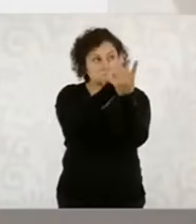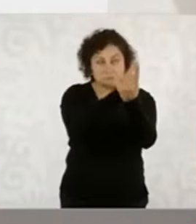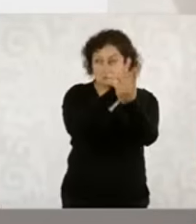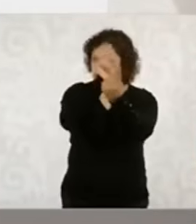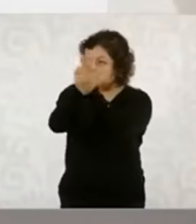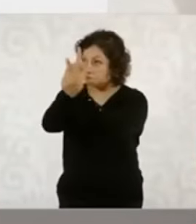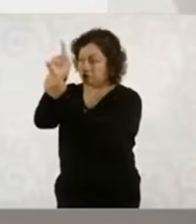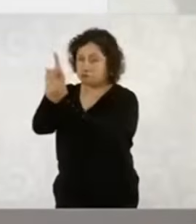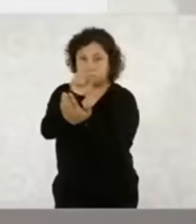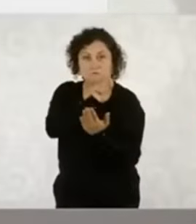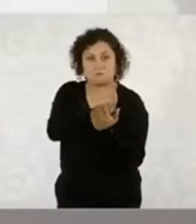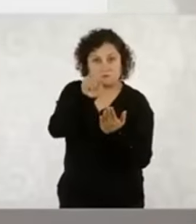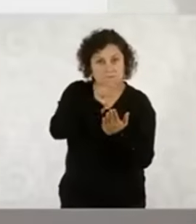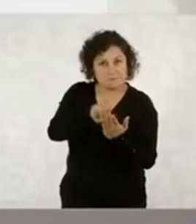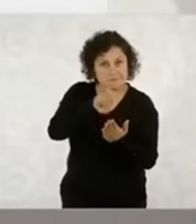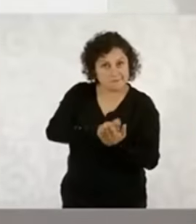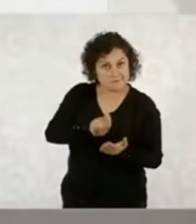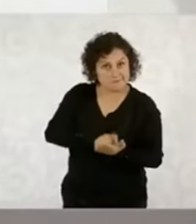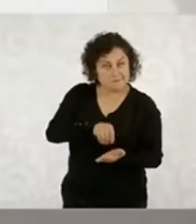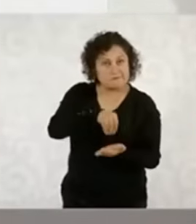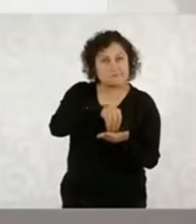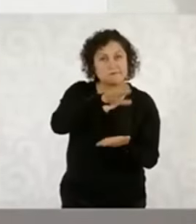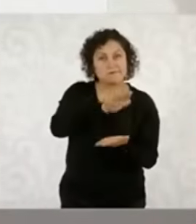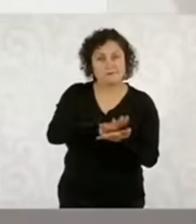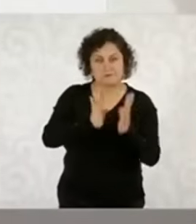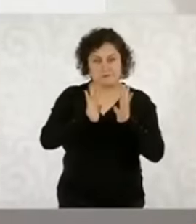estas 168.000,